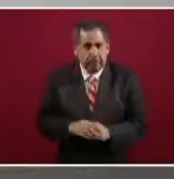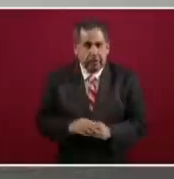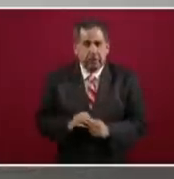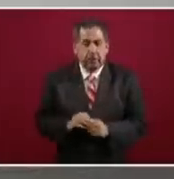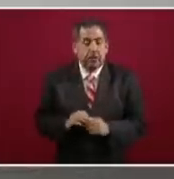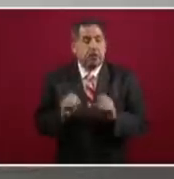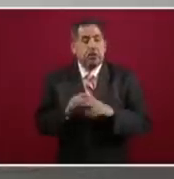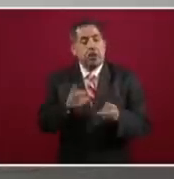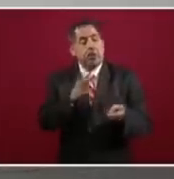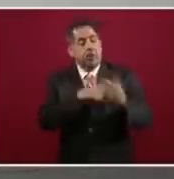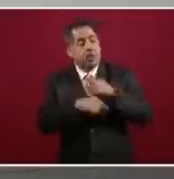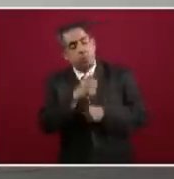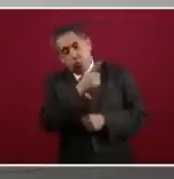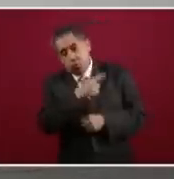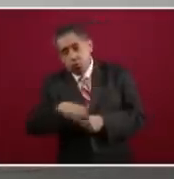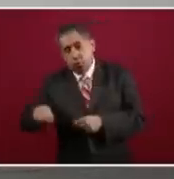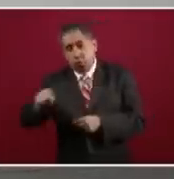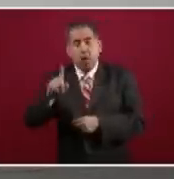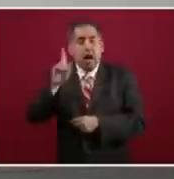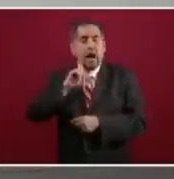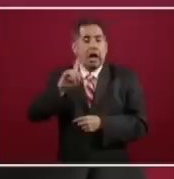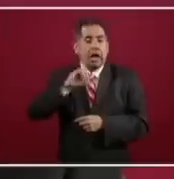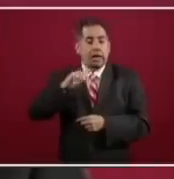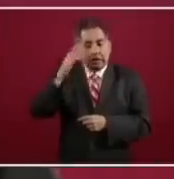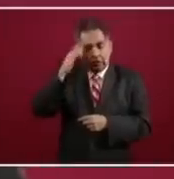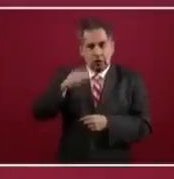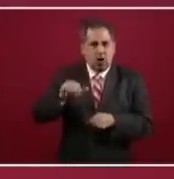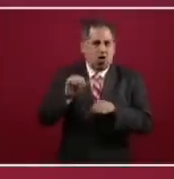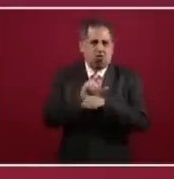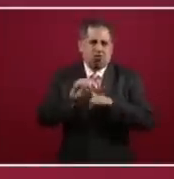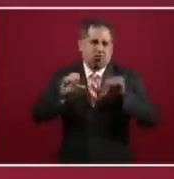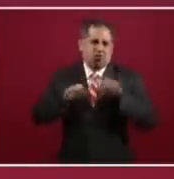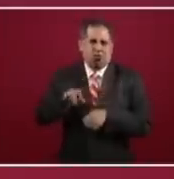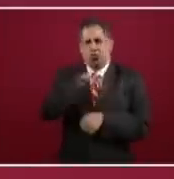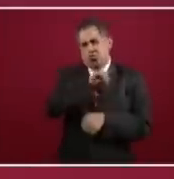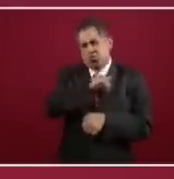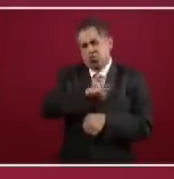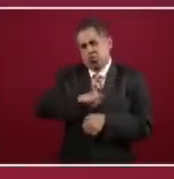de repente personas señor un carro elegante